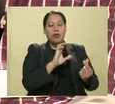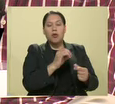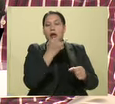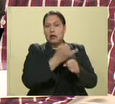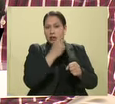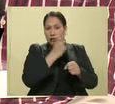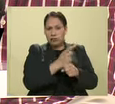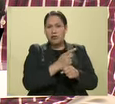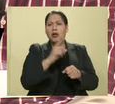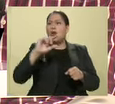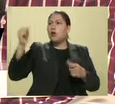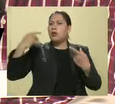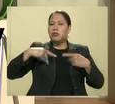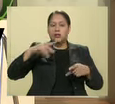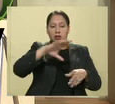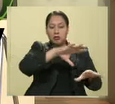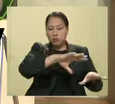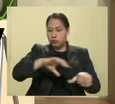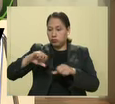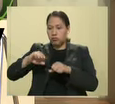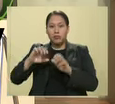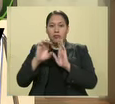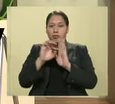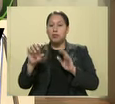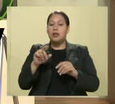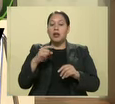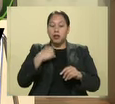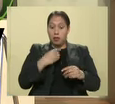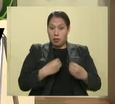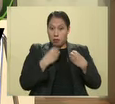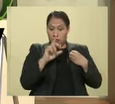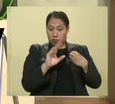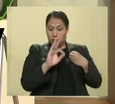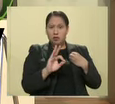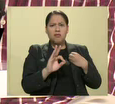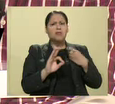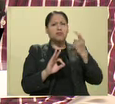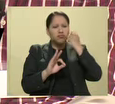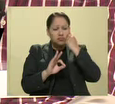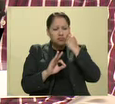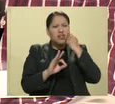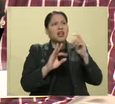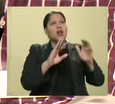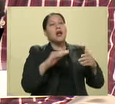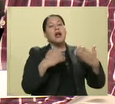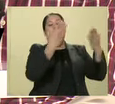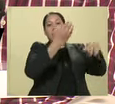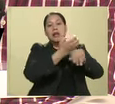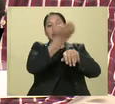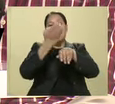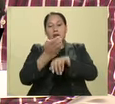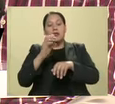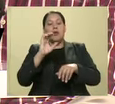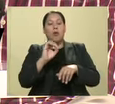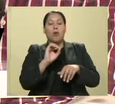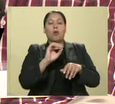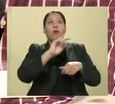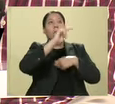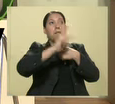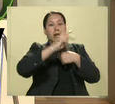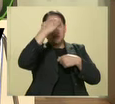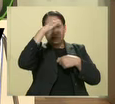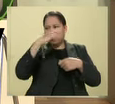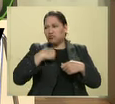que lo sustraiga, si yo te sustraigo viviendo en el DF y te oculto fuera del DF, o en el